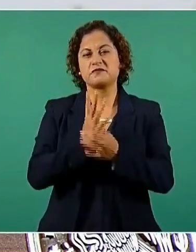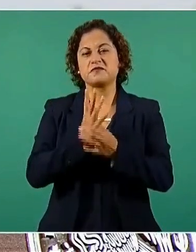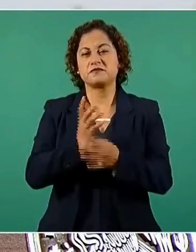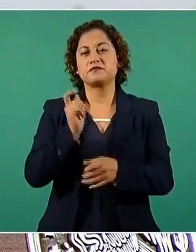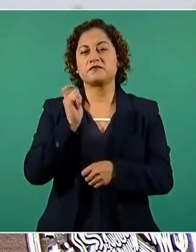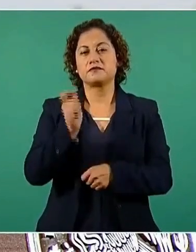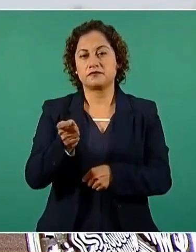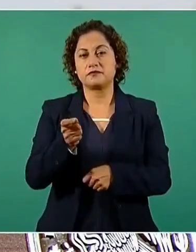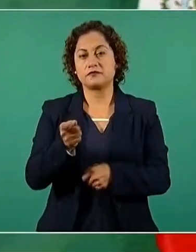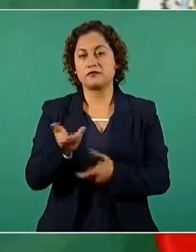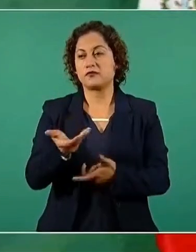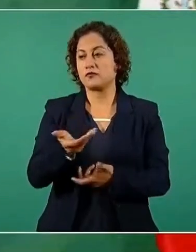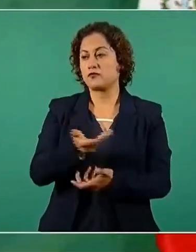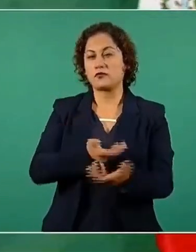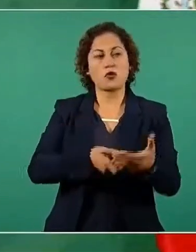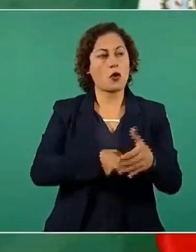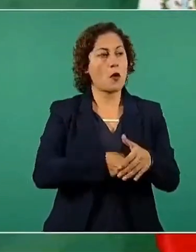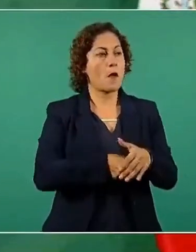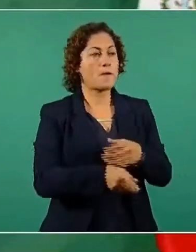según